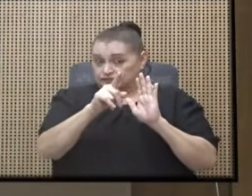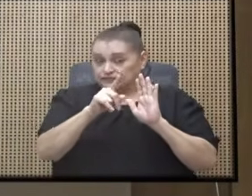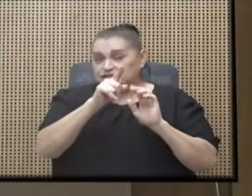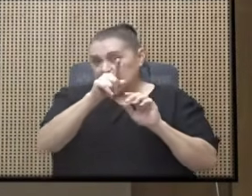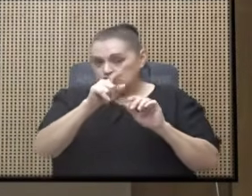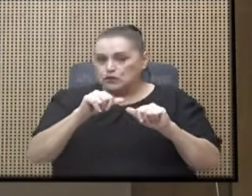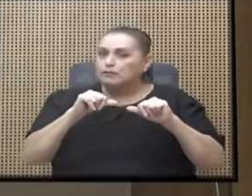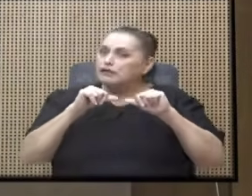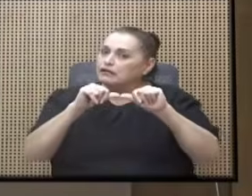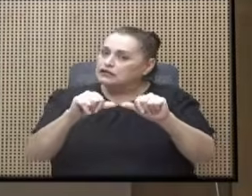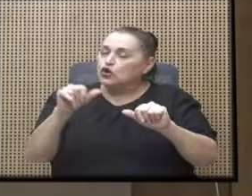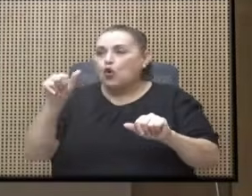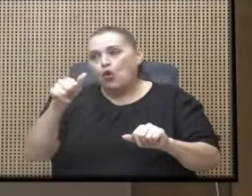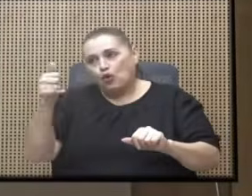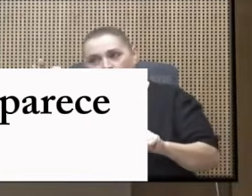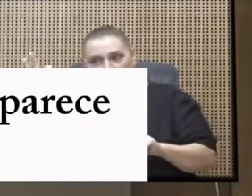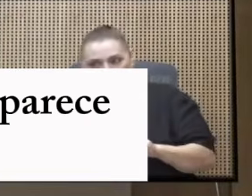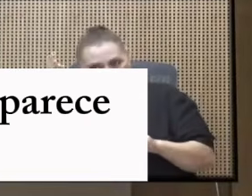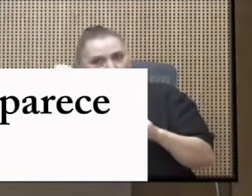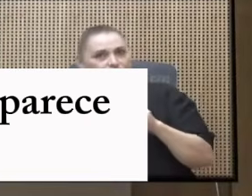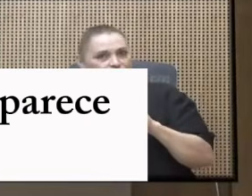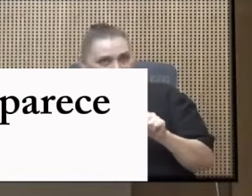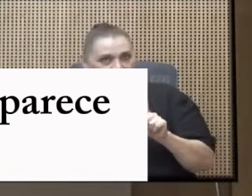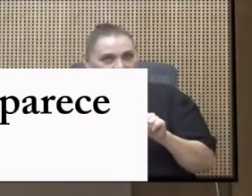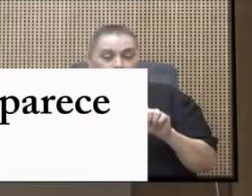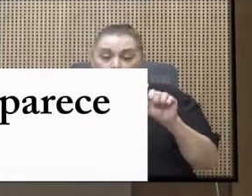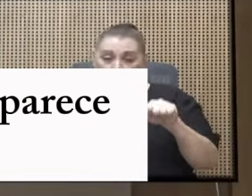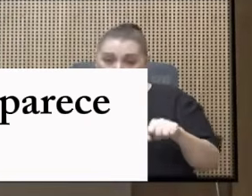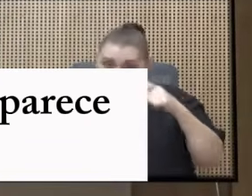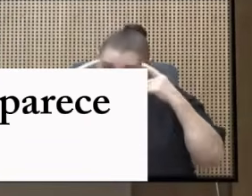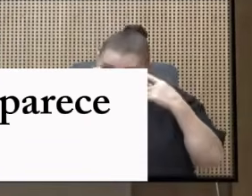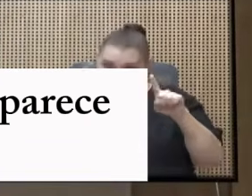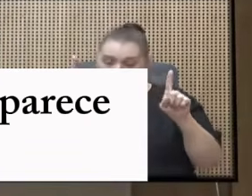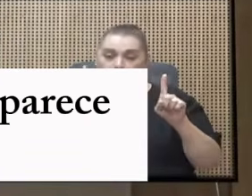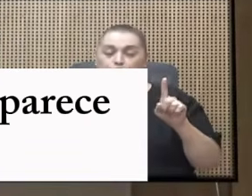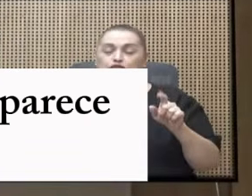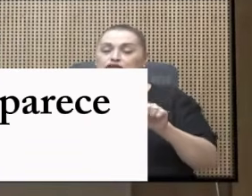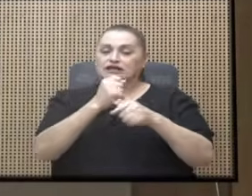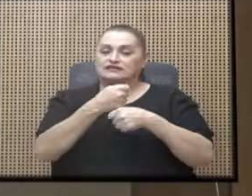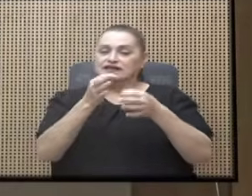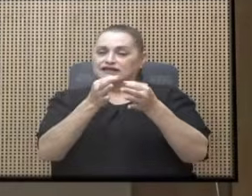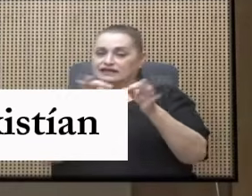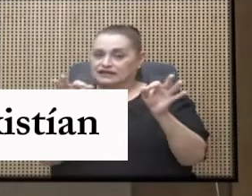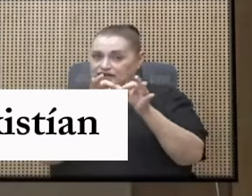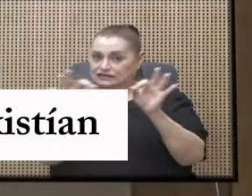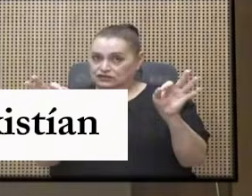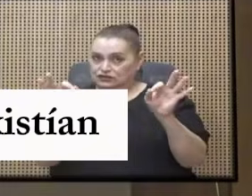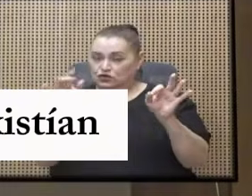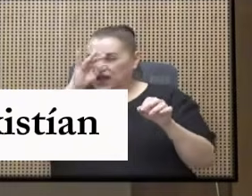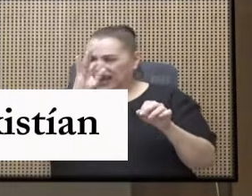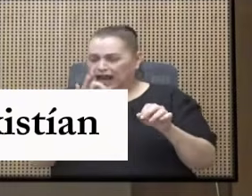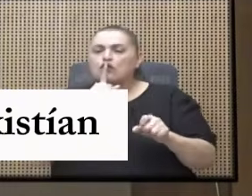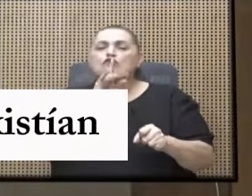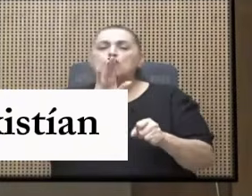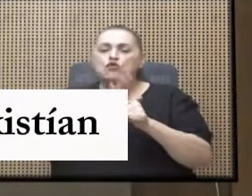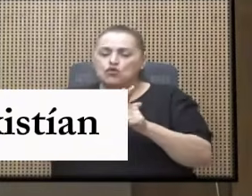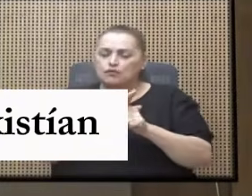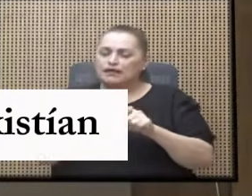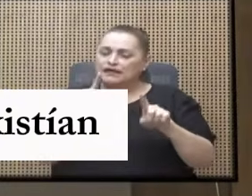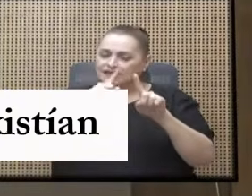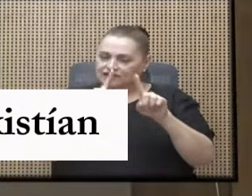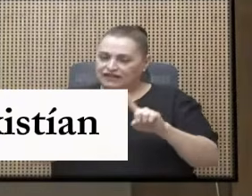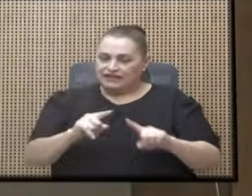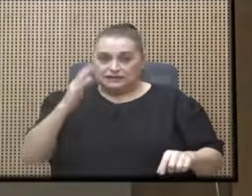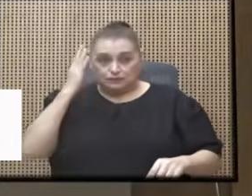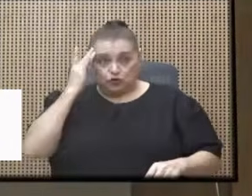prevaleció otro estilo distinto, y por eso logramos llegar a un texto que me parece que cumple las distintas preocupaciones